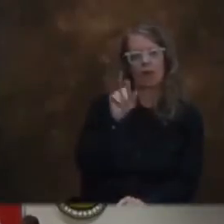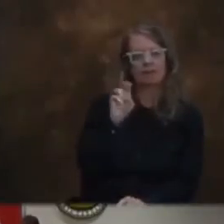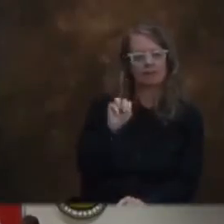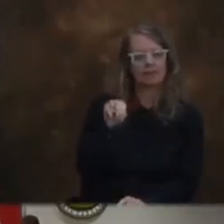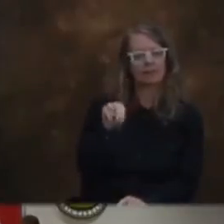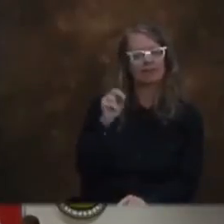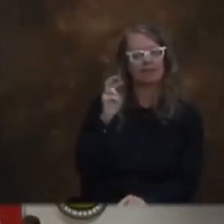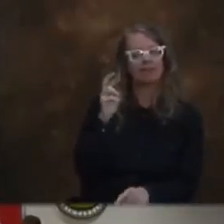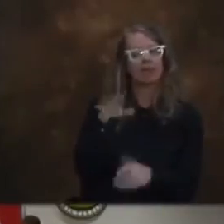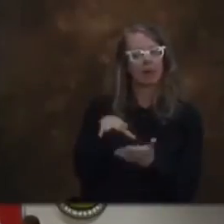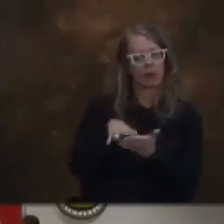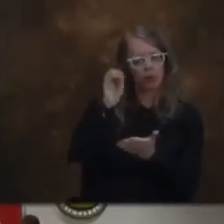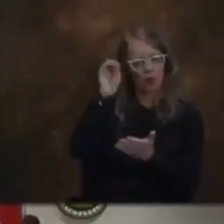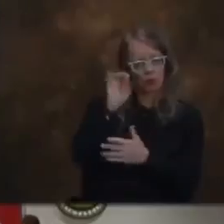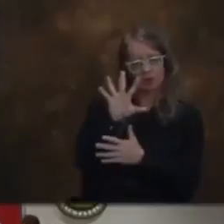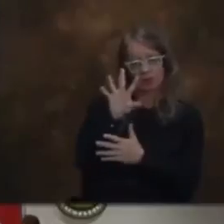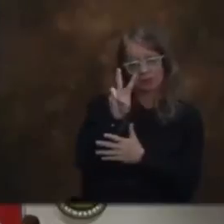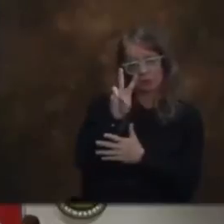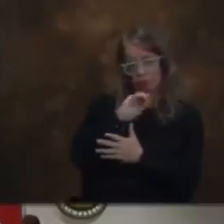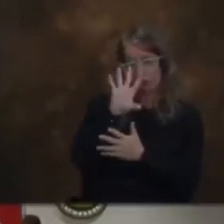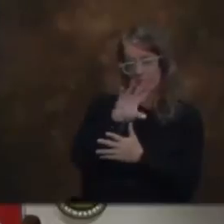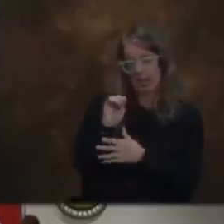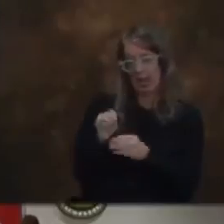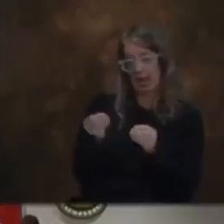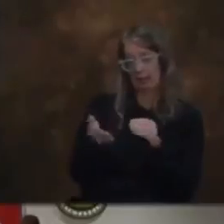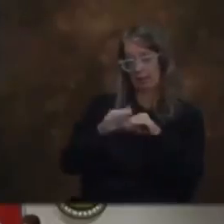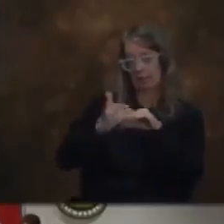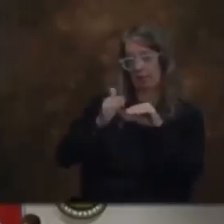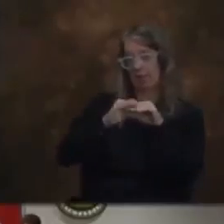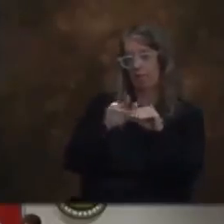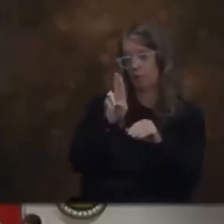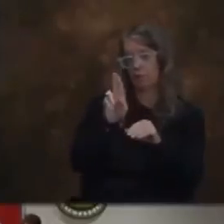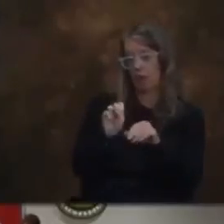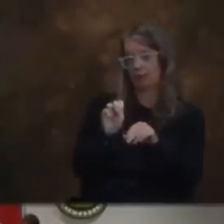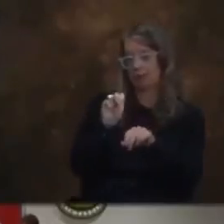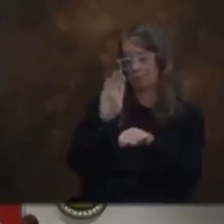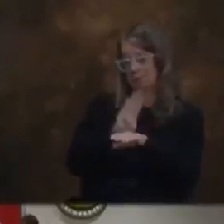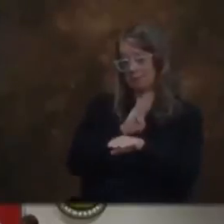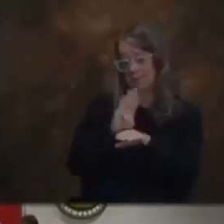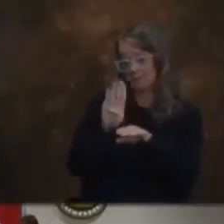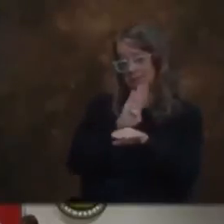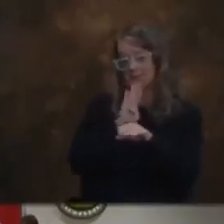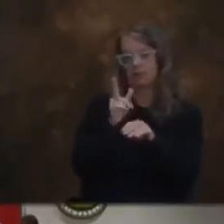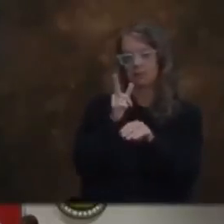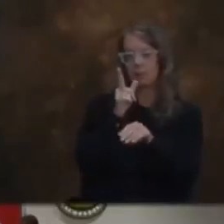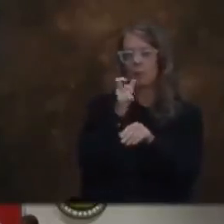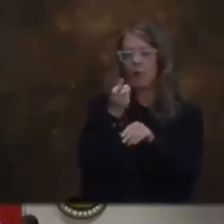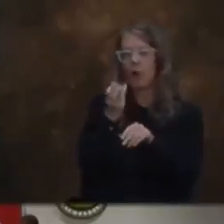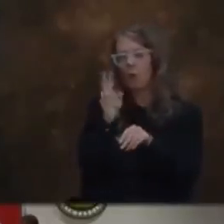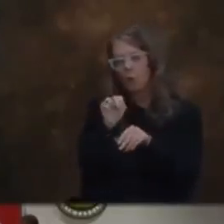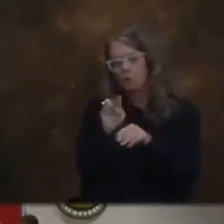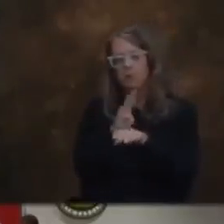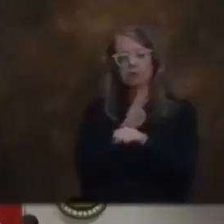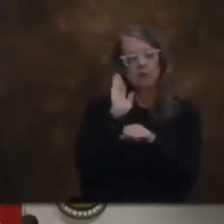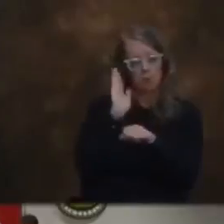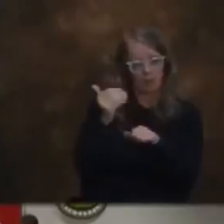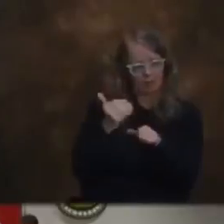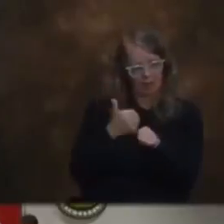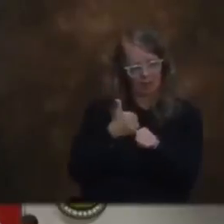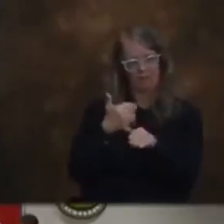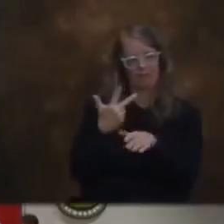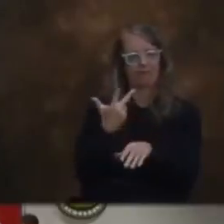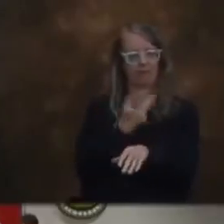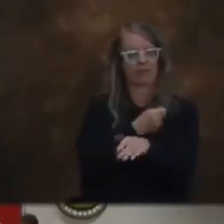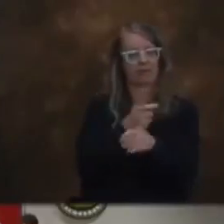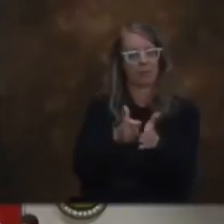empleadores de los estados unidos tienen un requisito de vacunar vigente al tercer o cuarto trimestre del